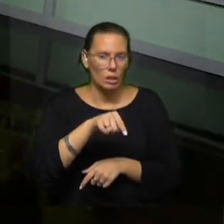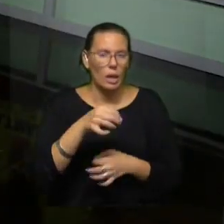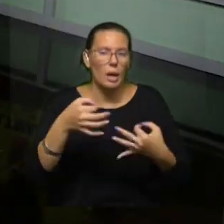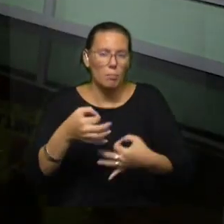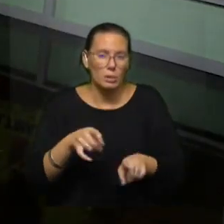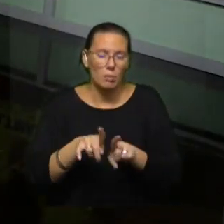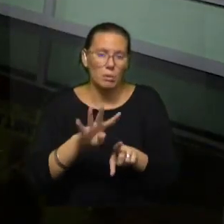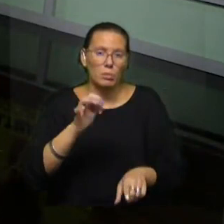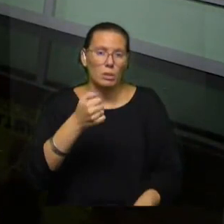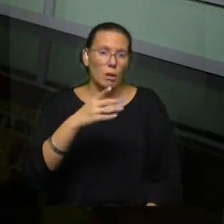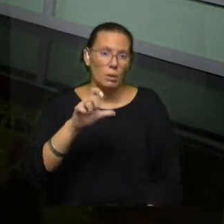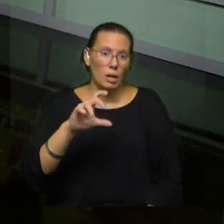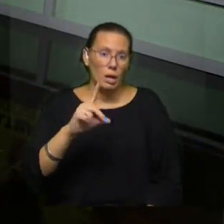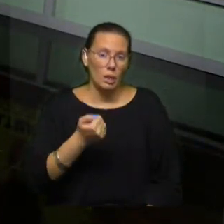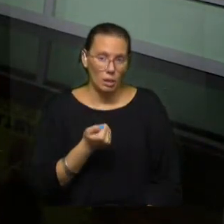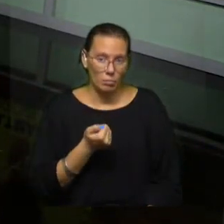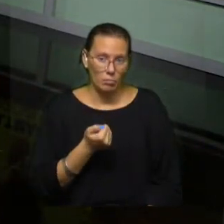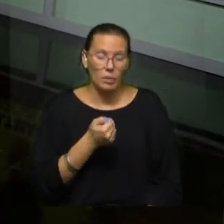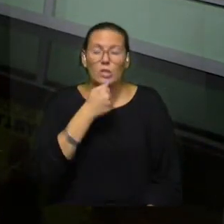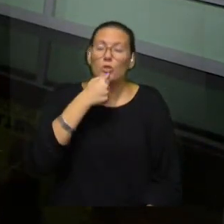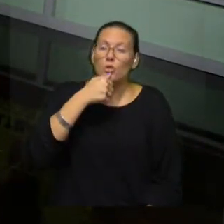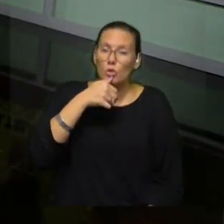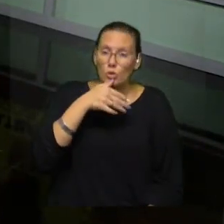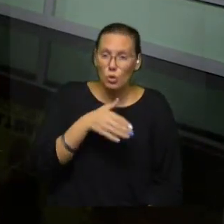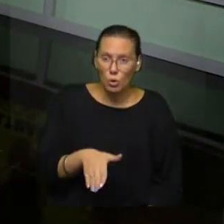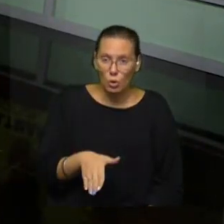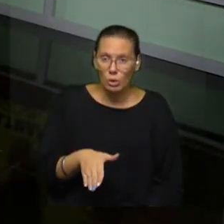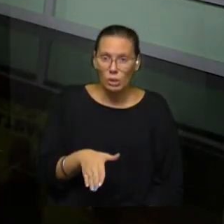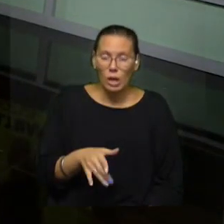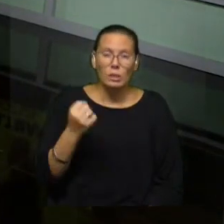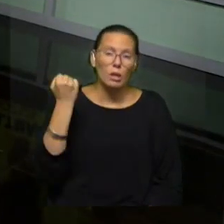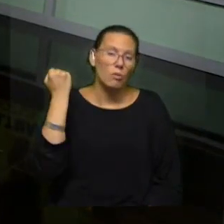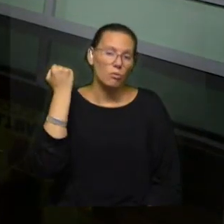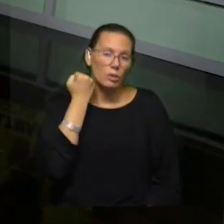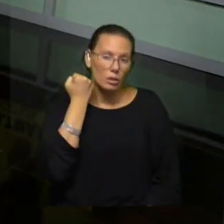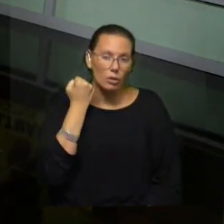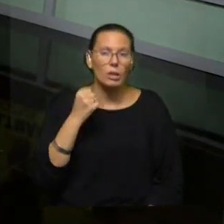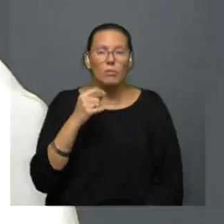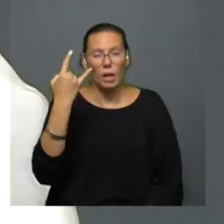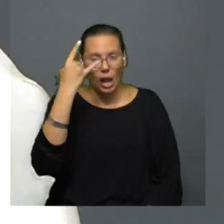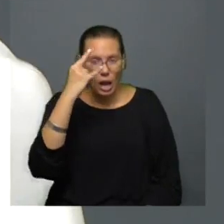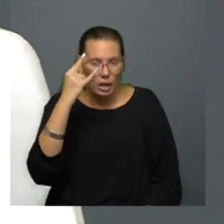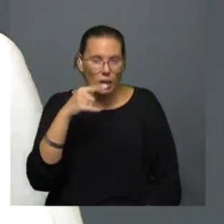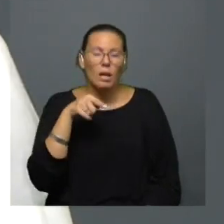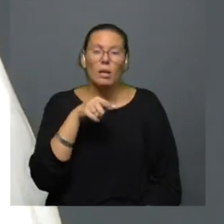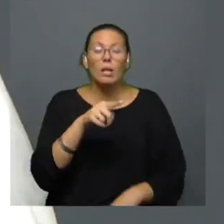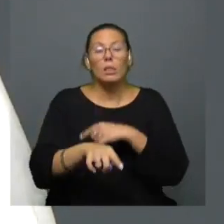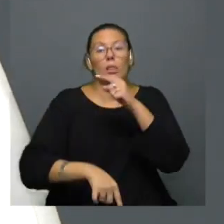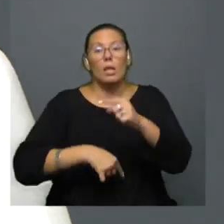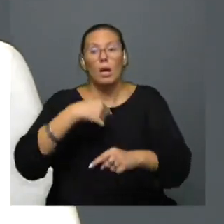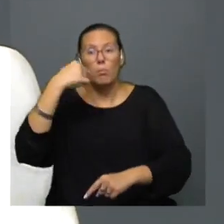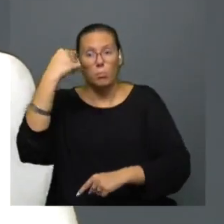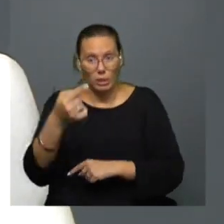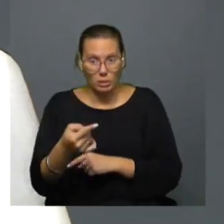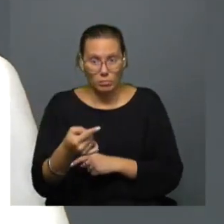como La Tablada Nacional, ¿no? Es decir, que tiene toda la historia de los frigoríficos, del ganado, etcétera, etcétera. Y que después,